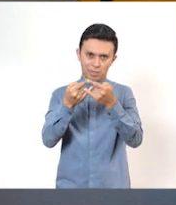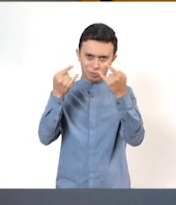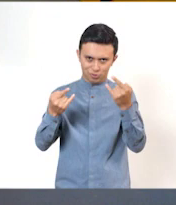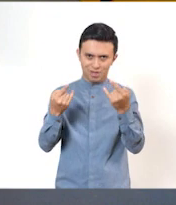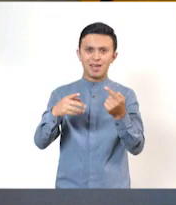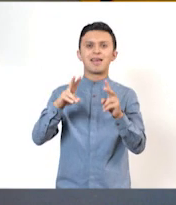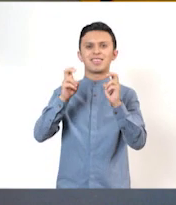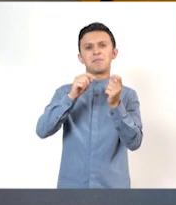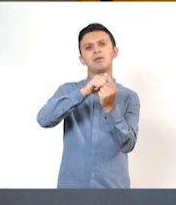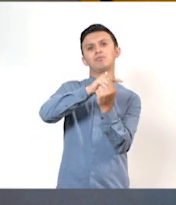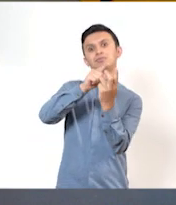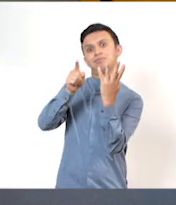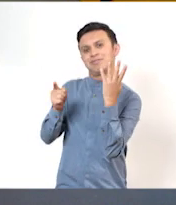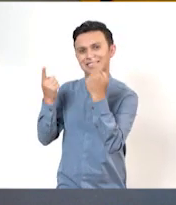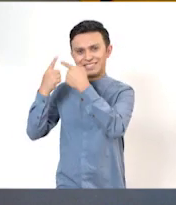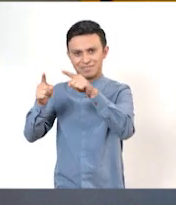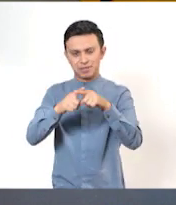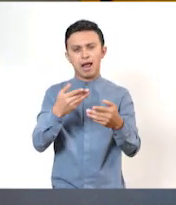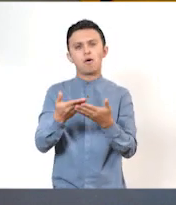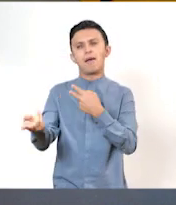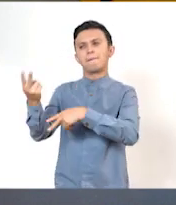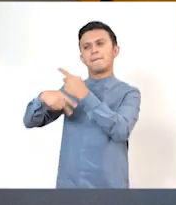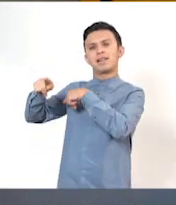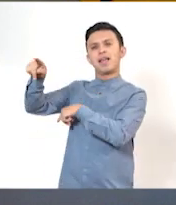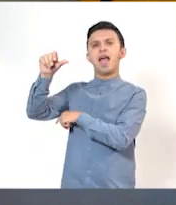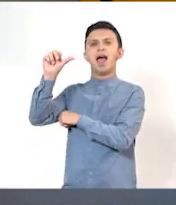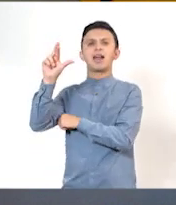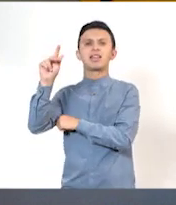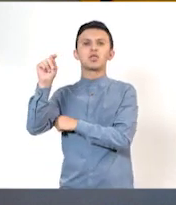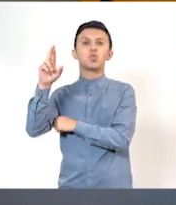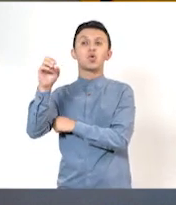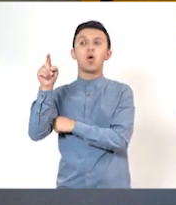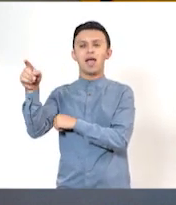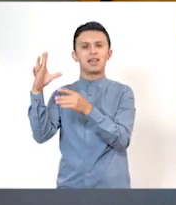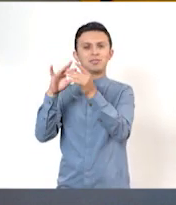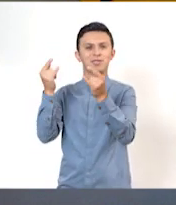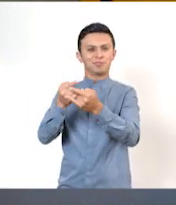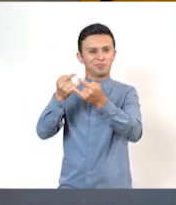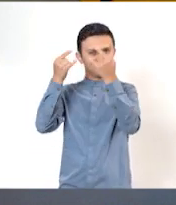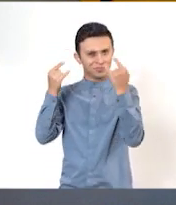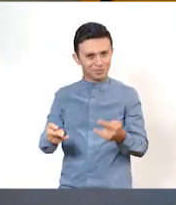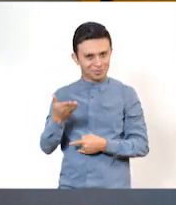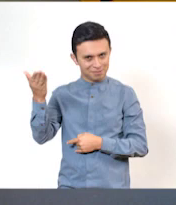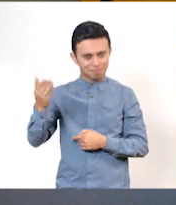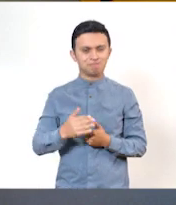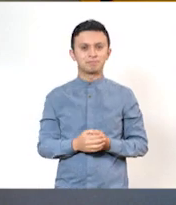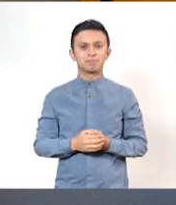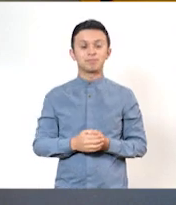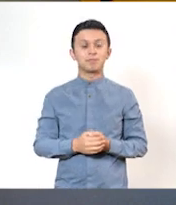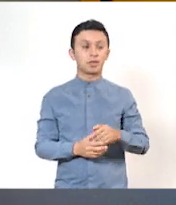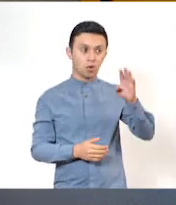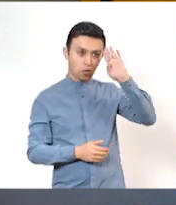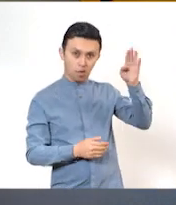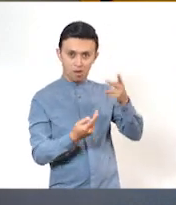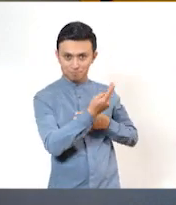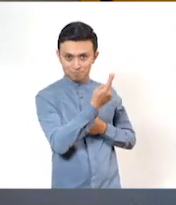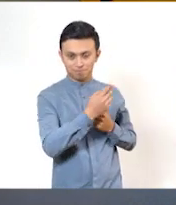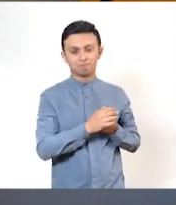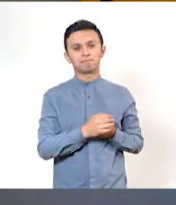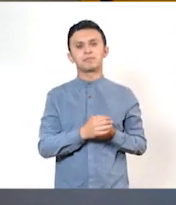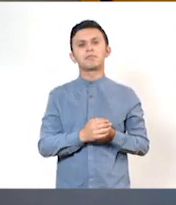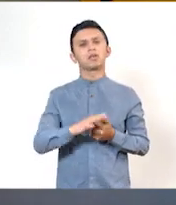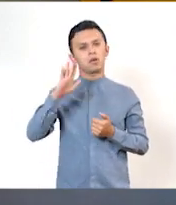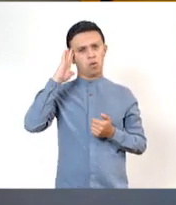ver con diversidad, vamos a invitar a Arturo, nuestro cuentacuentos. Bienvenido. Hola Coral, hola